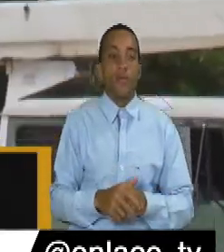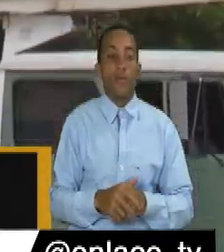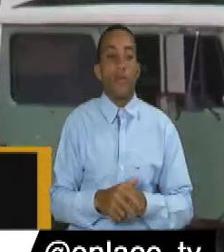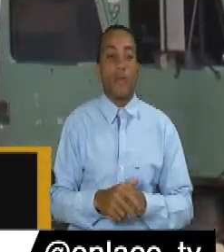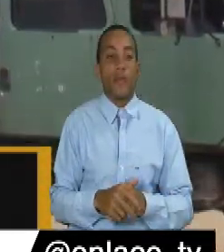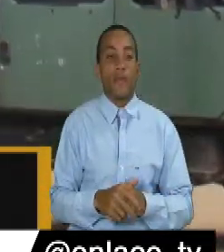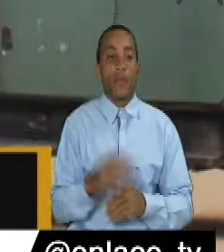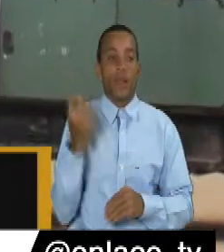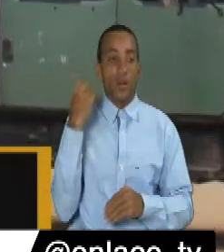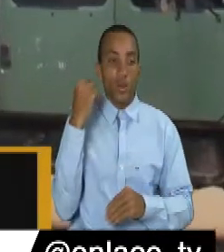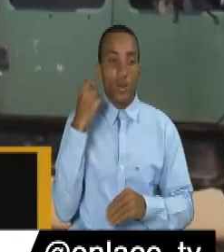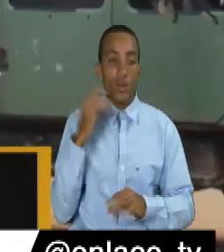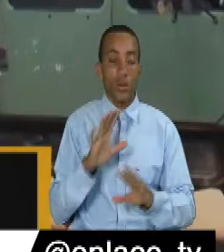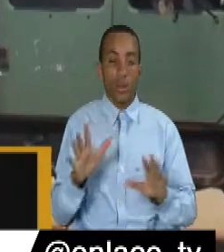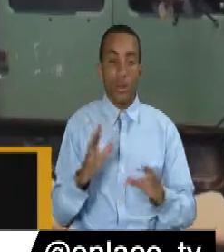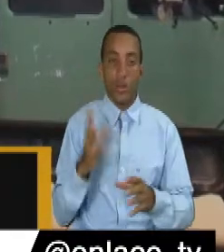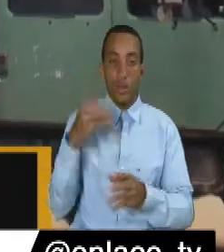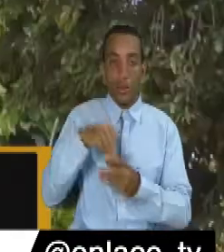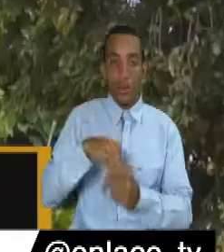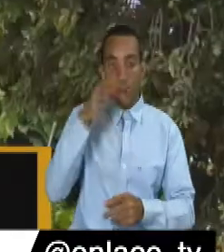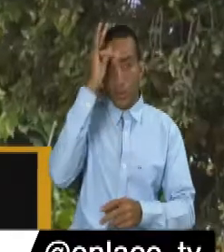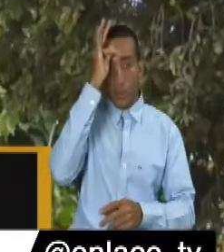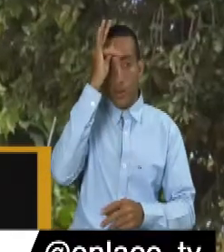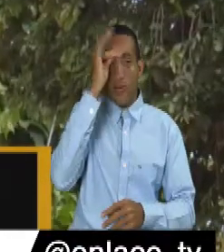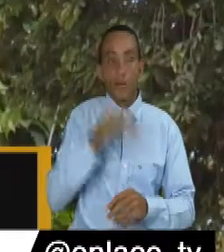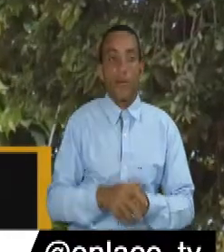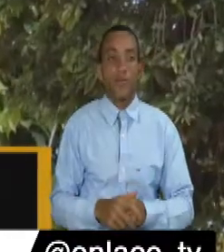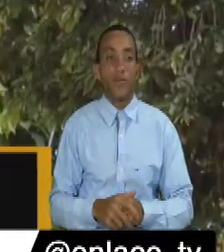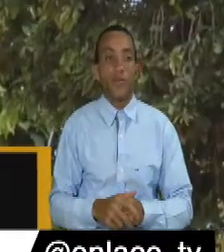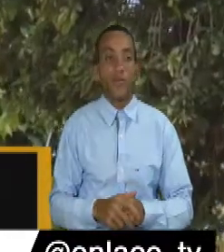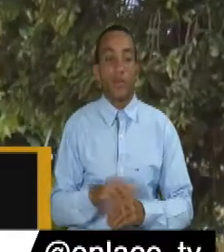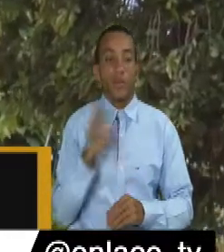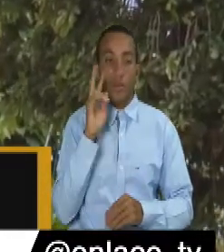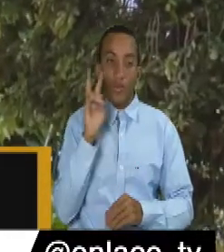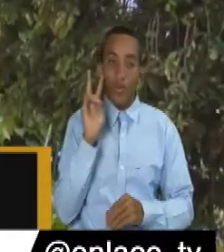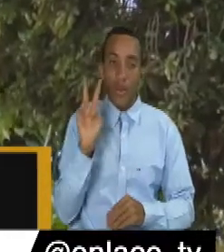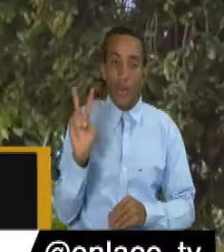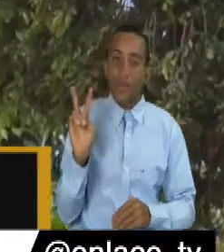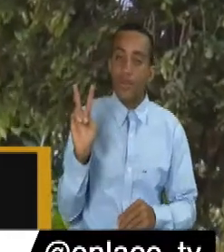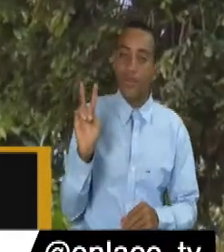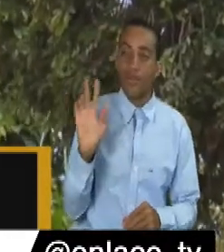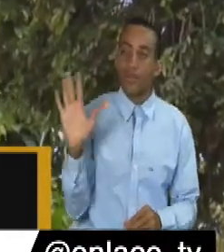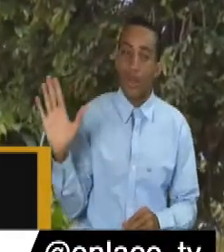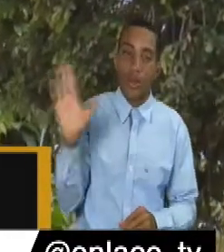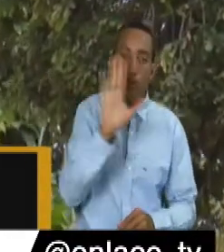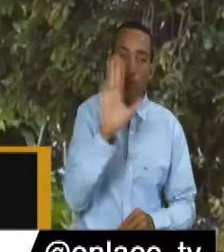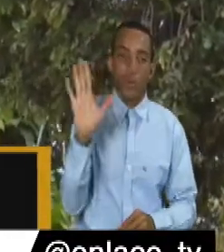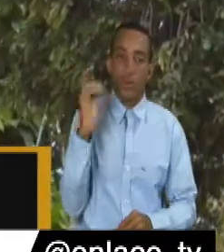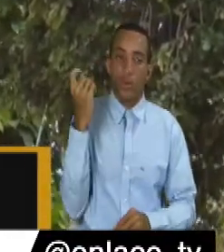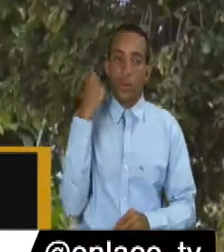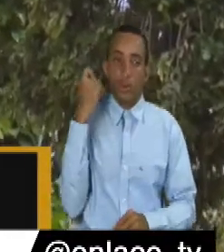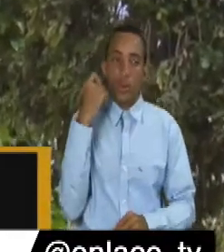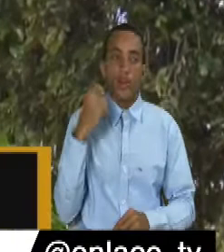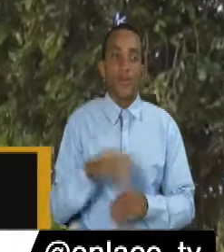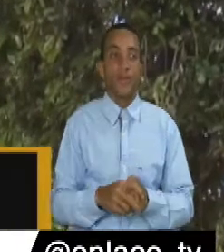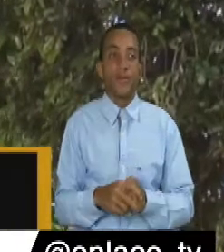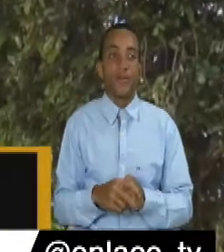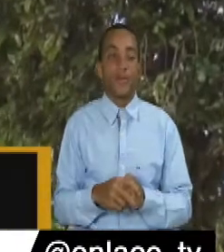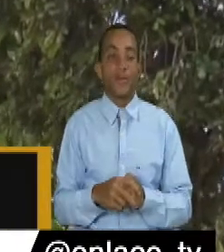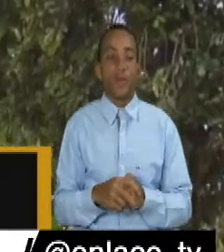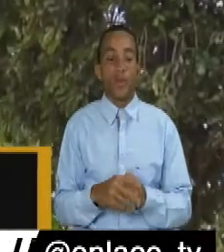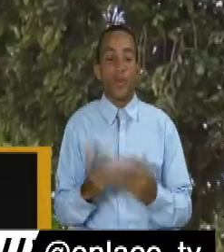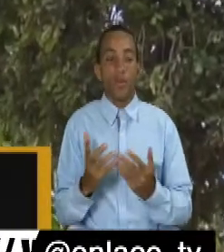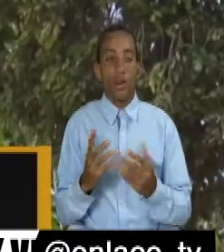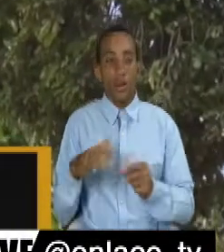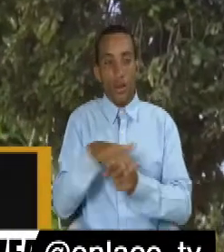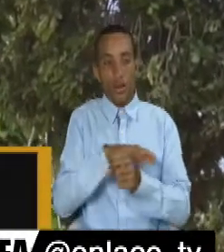hace pocos minutos en un centro asistencial en Barranca Bermeja. Estamos viendo imágenes de lo que sucedió hace pocos minutos en el barrio